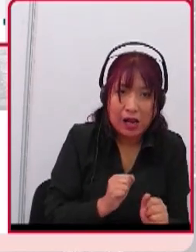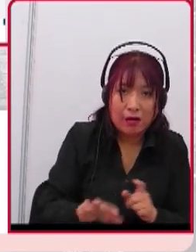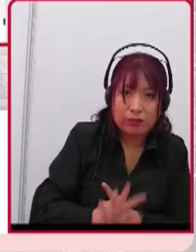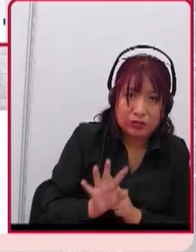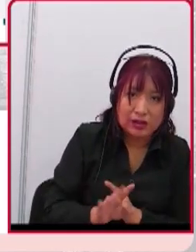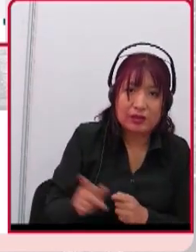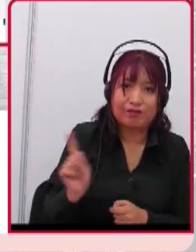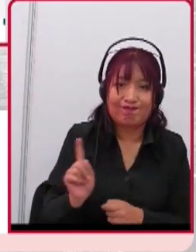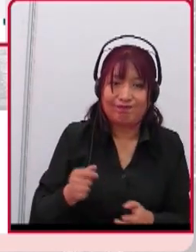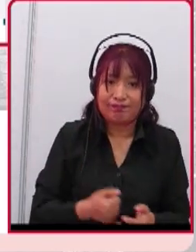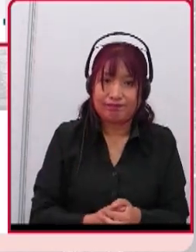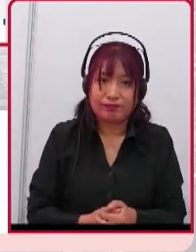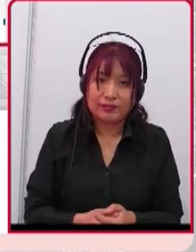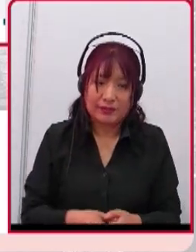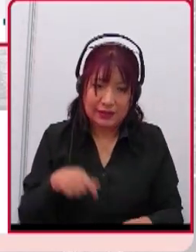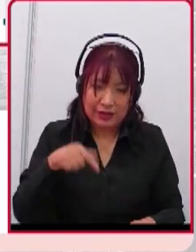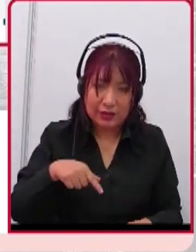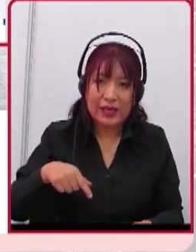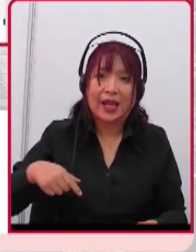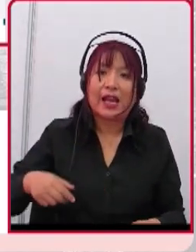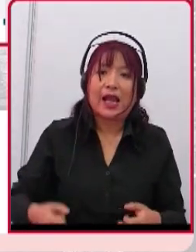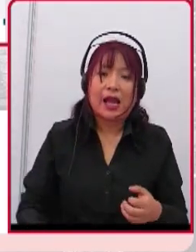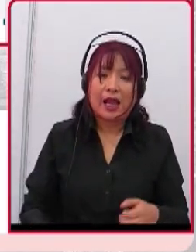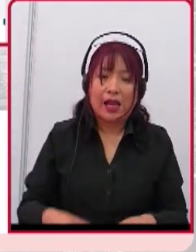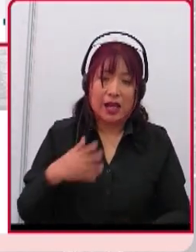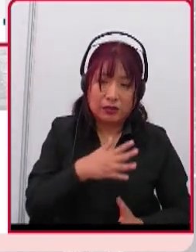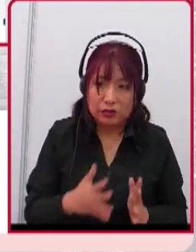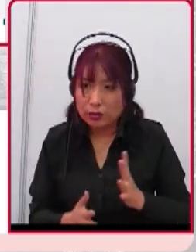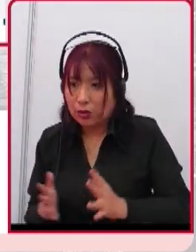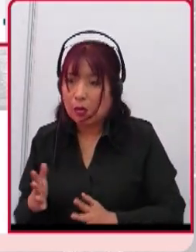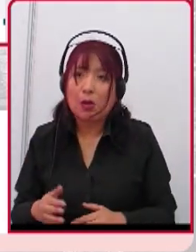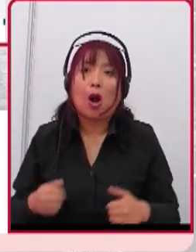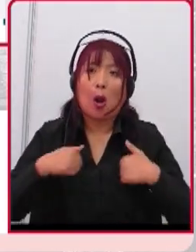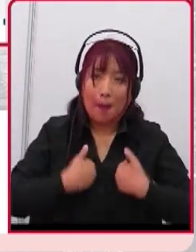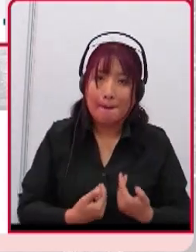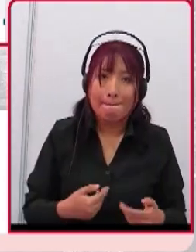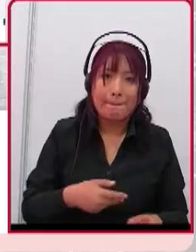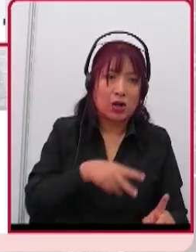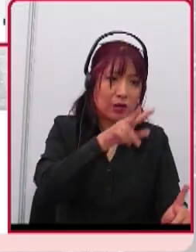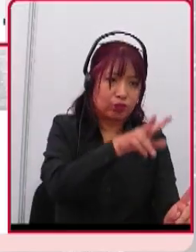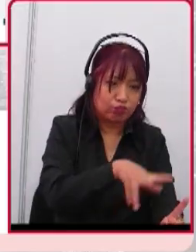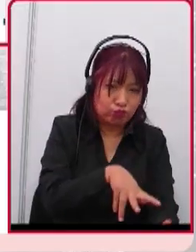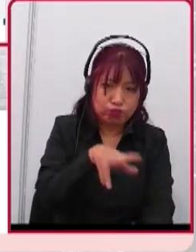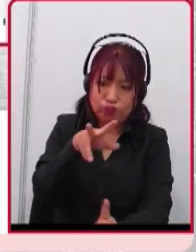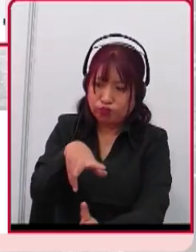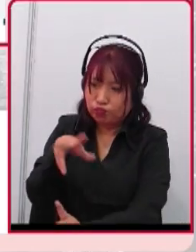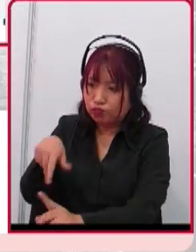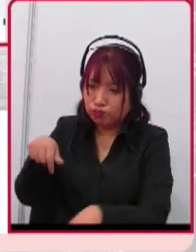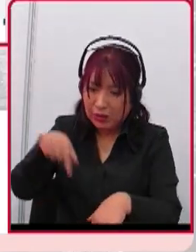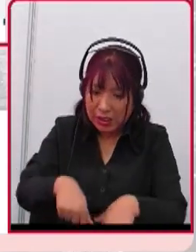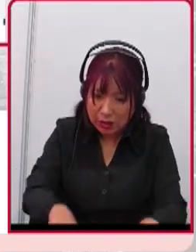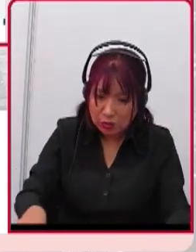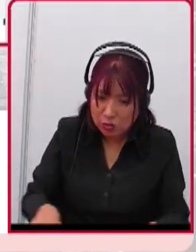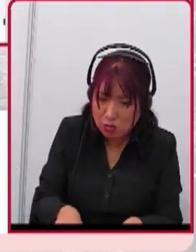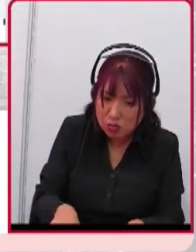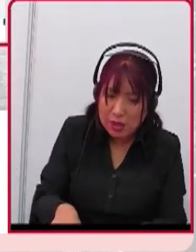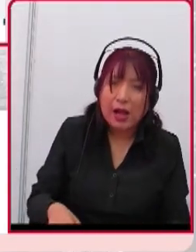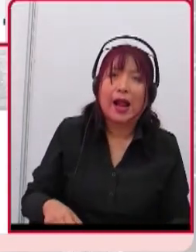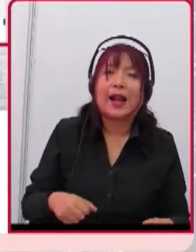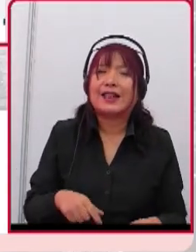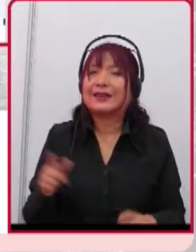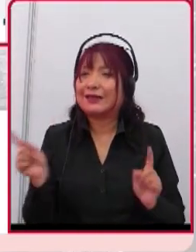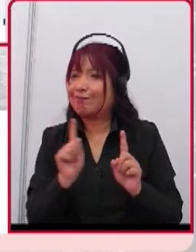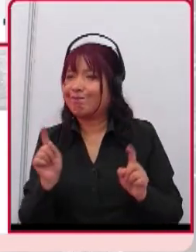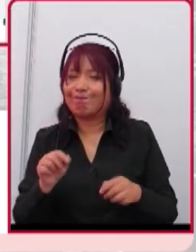estos mapeos de manera mucho más exacta, sin la presencia directa del ser humano, y exclusivamente evitando esos